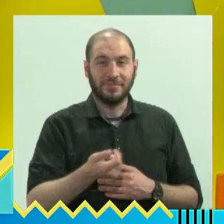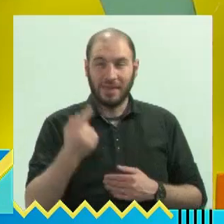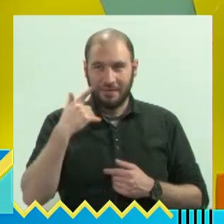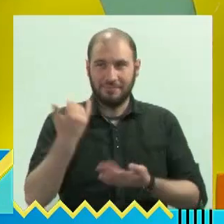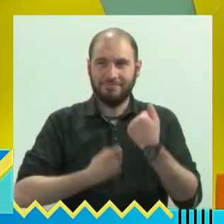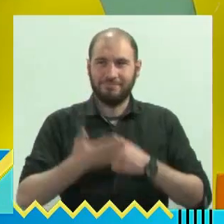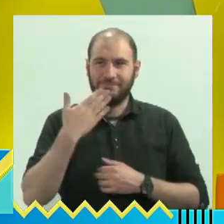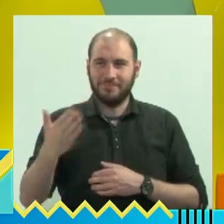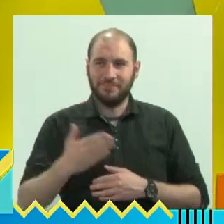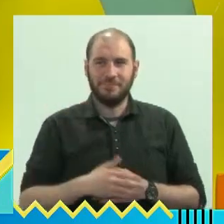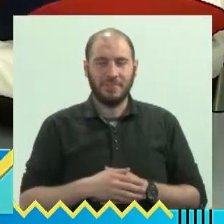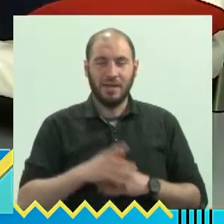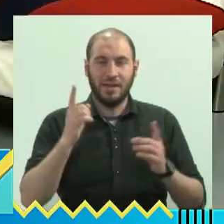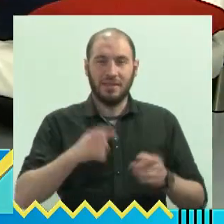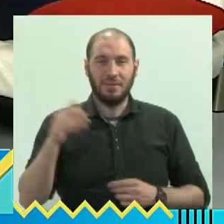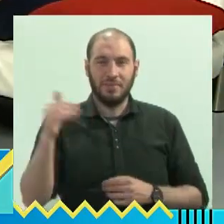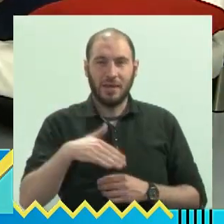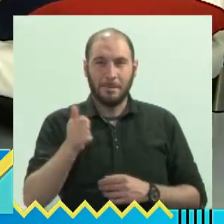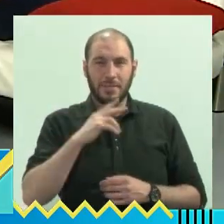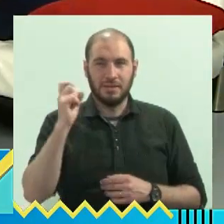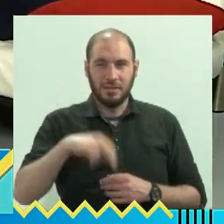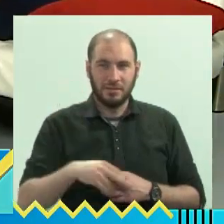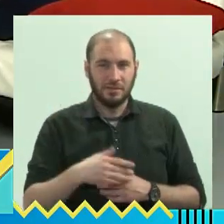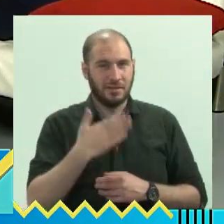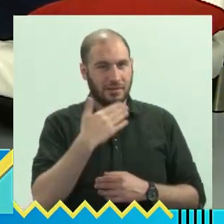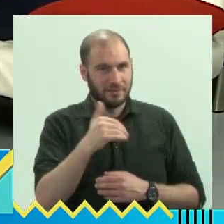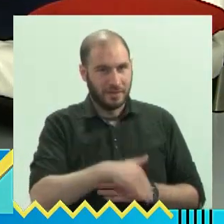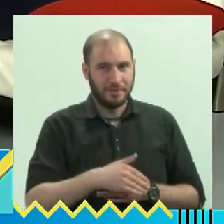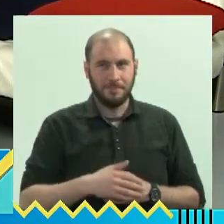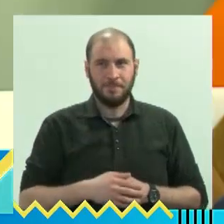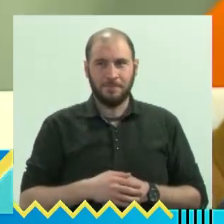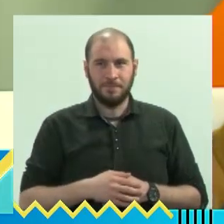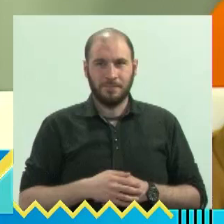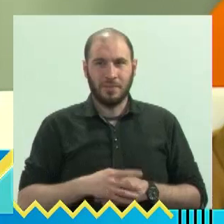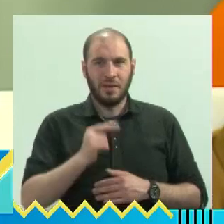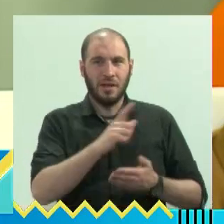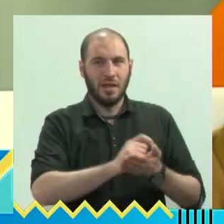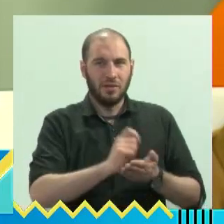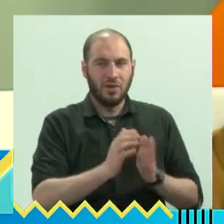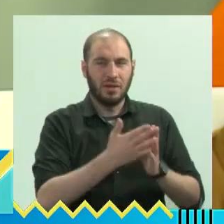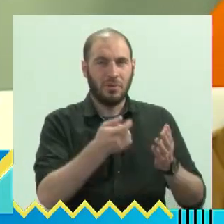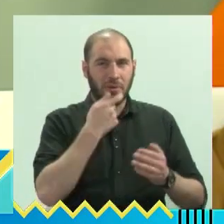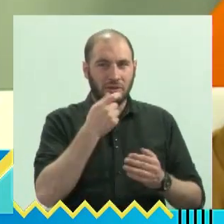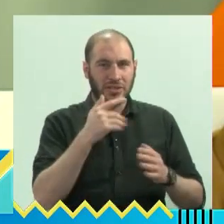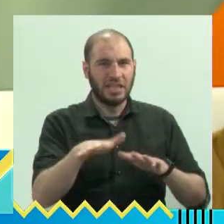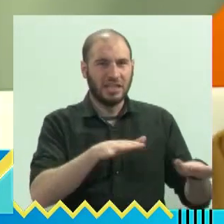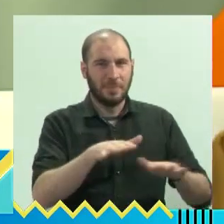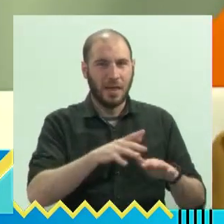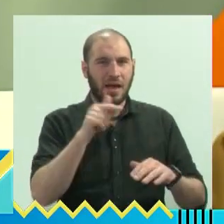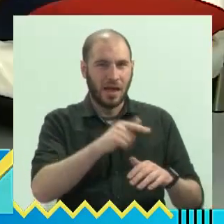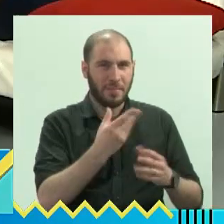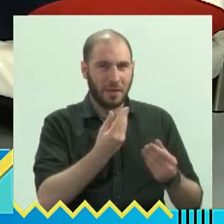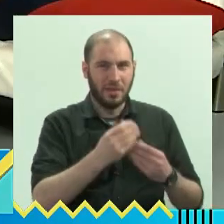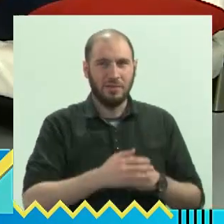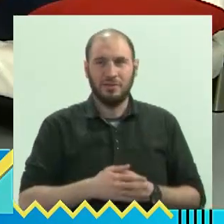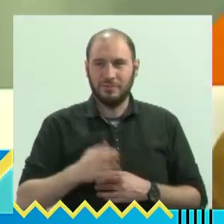aportar. Muchas gracias, Gabriel. También está con nosotros Martín Rumbo. Martín, muchas gracias por estar presente. Escritor del libro Mendoza Tiembla, y ahí sí que hay terror,